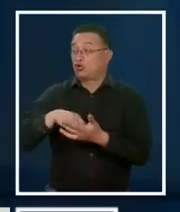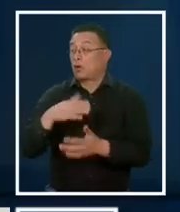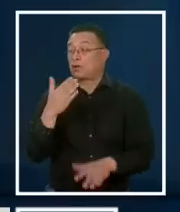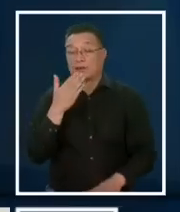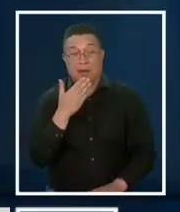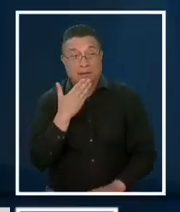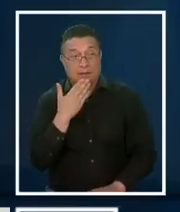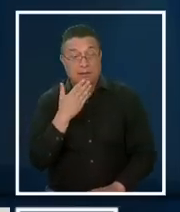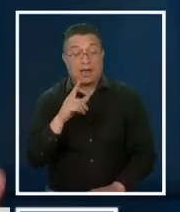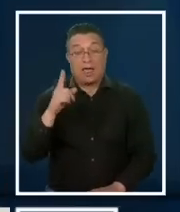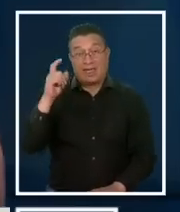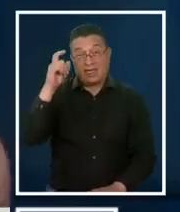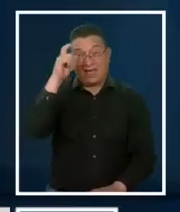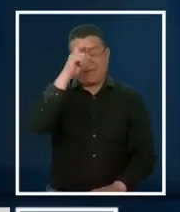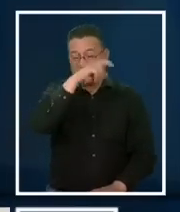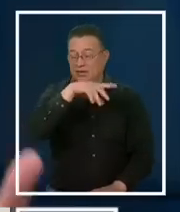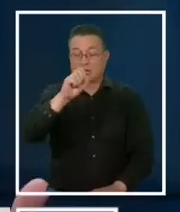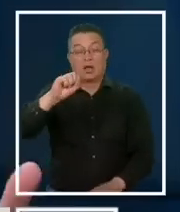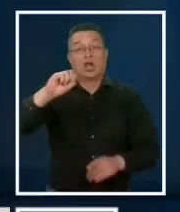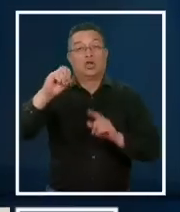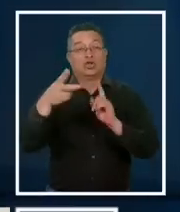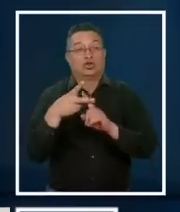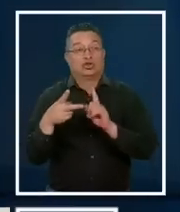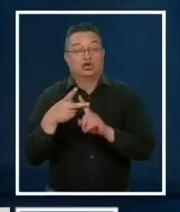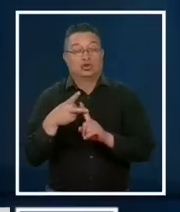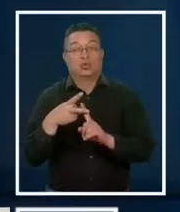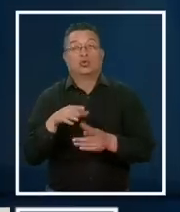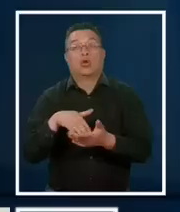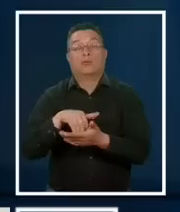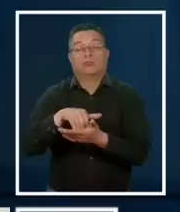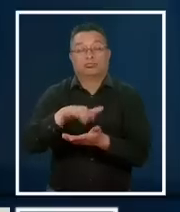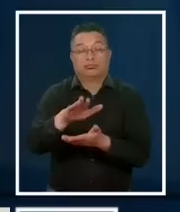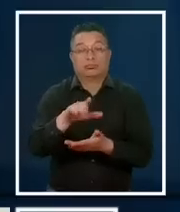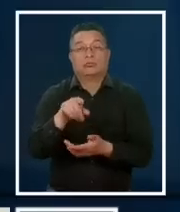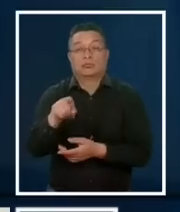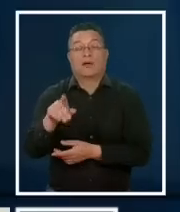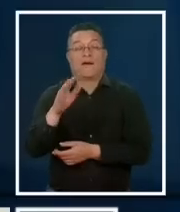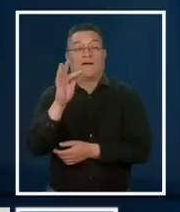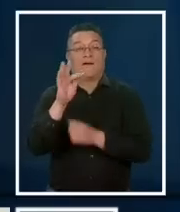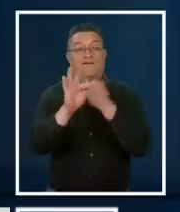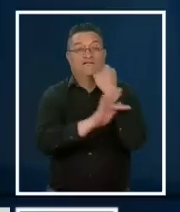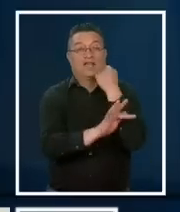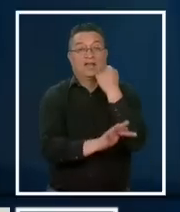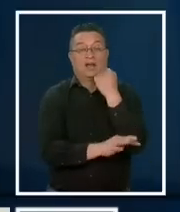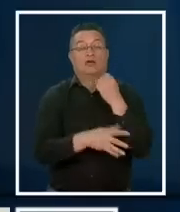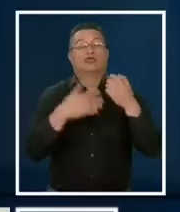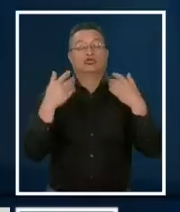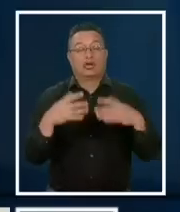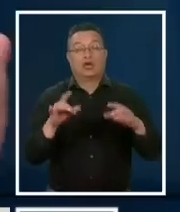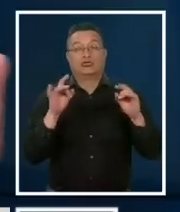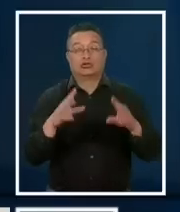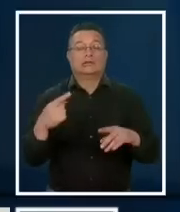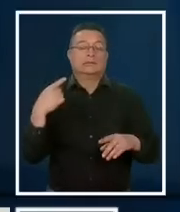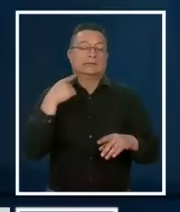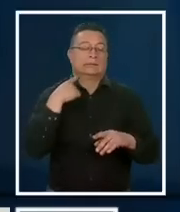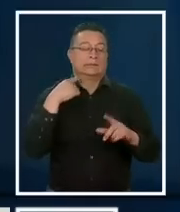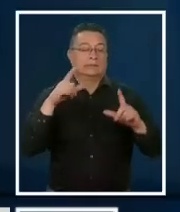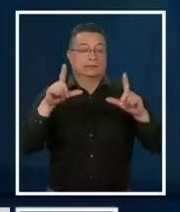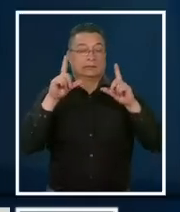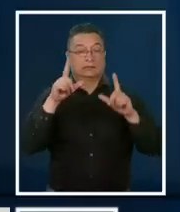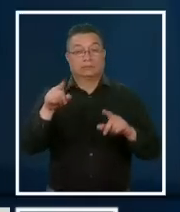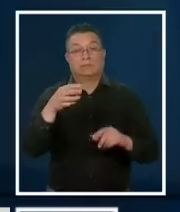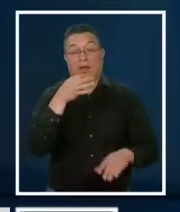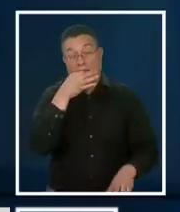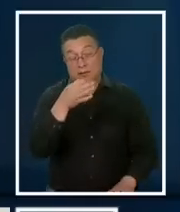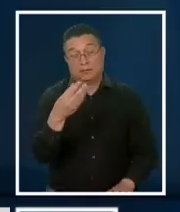es difícil que haya una segunda el rechazo digamos sobre una fiscalía que ya queda de todas maneras dañada como bien